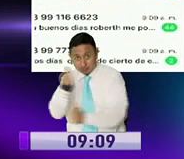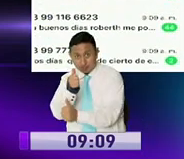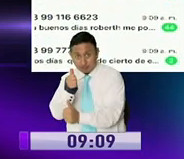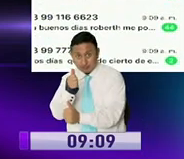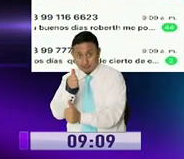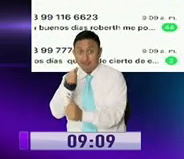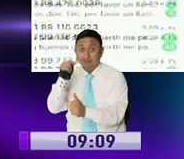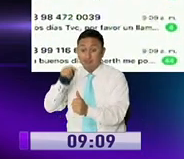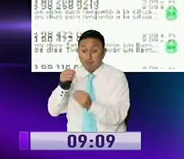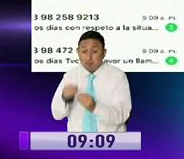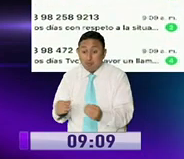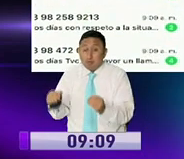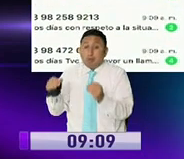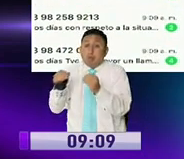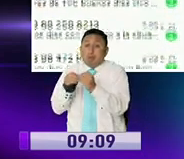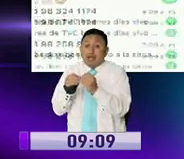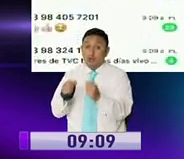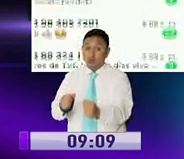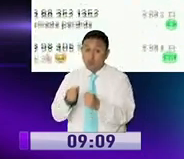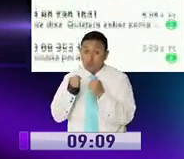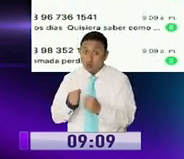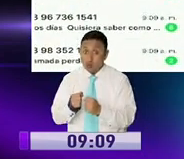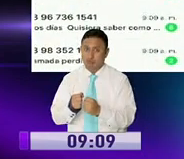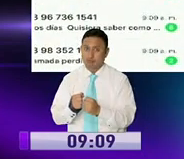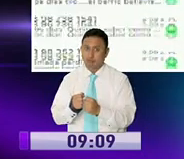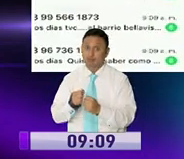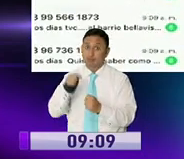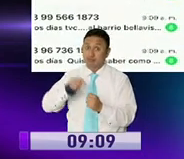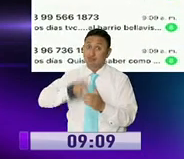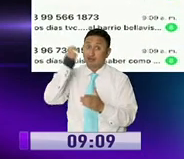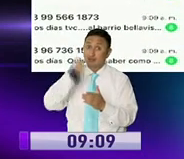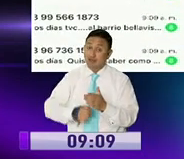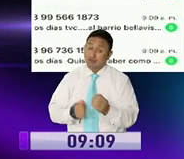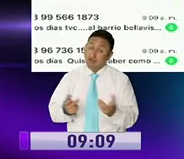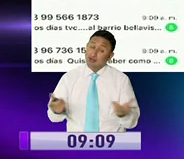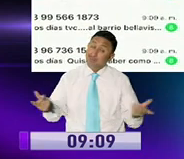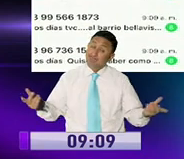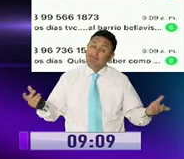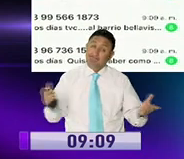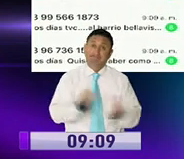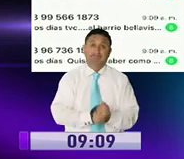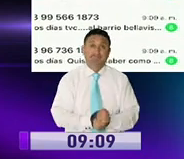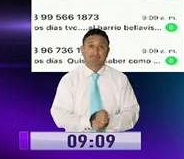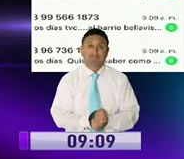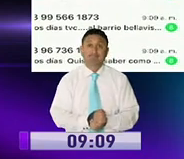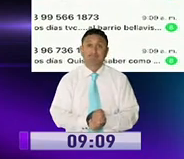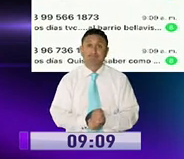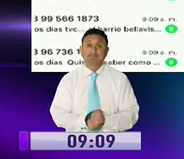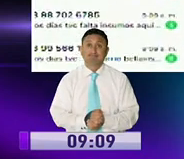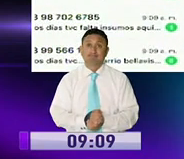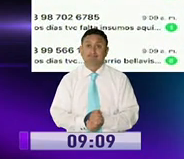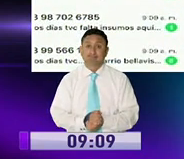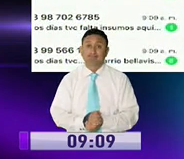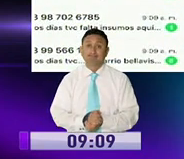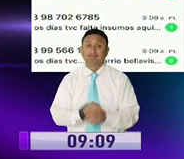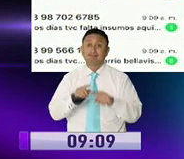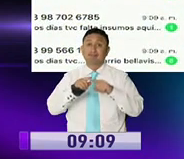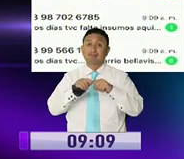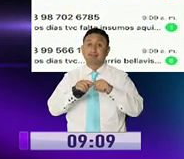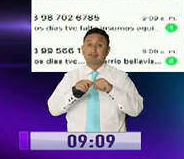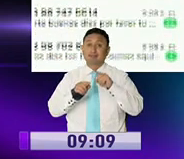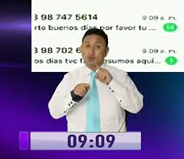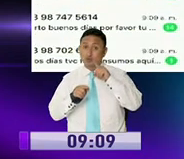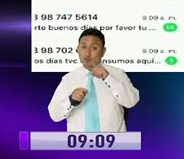a incrementar las medidas, se van también a las sanciones endurecer. Se van a endurecer, así que depende de